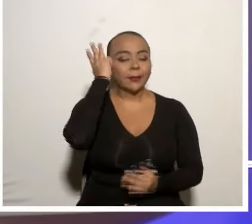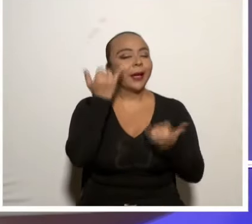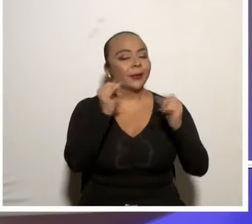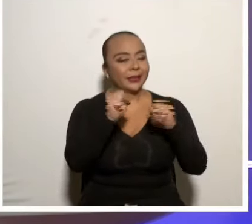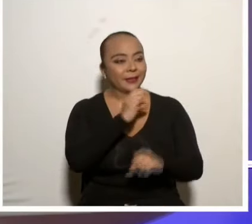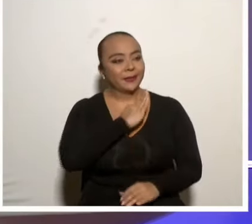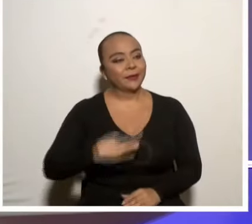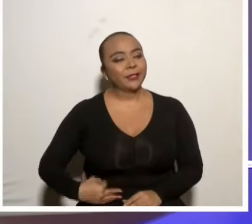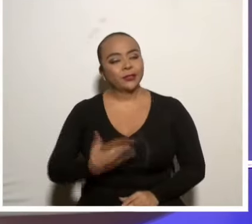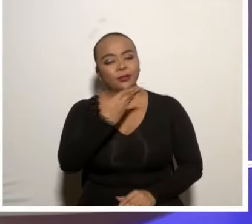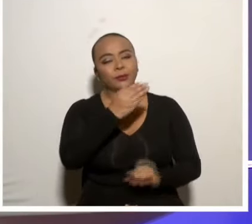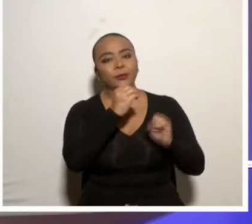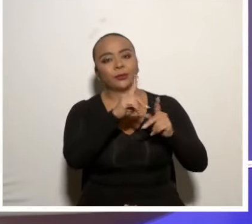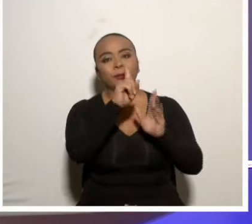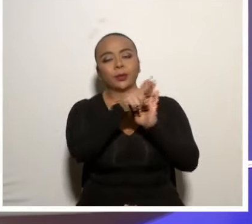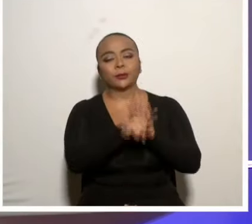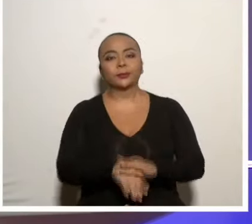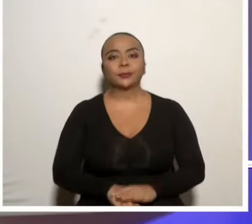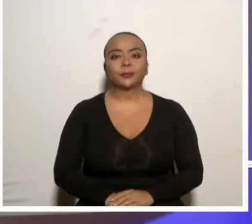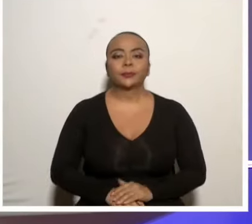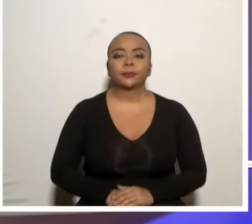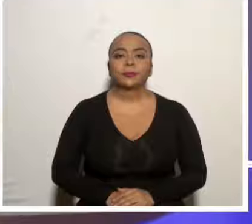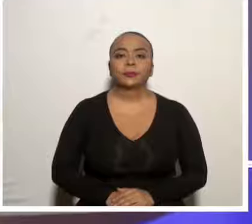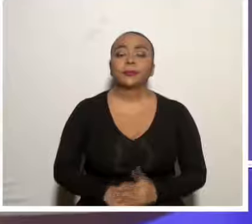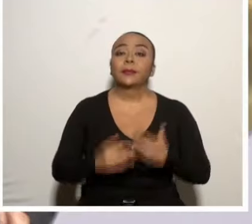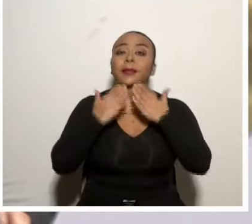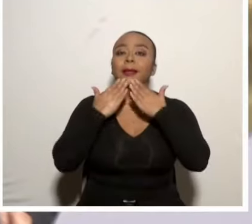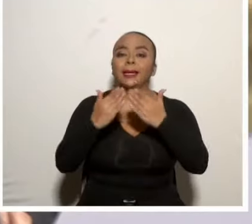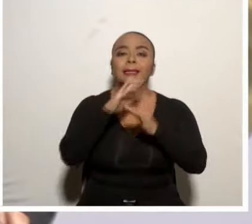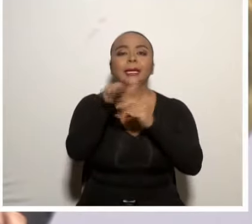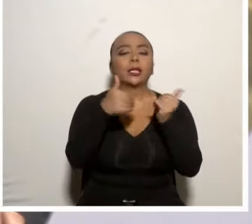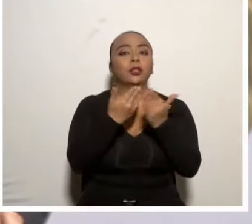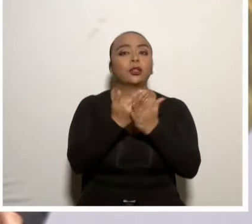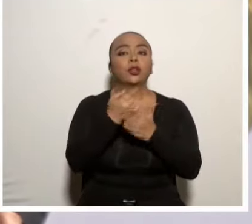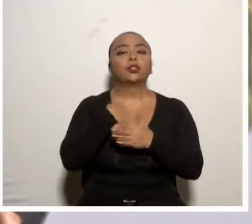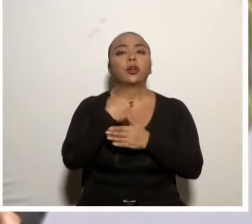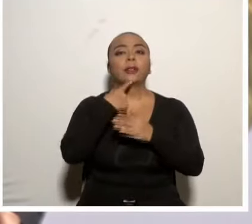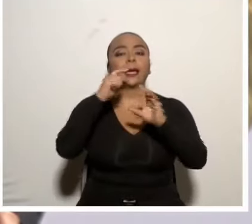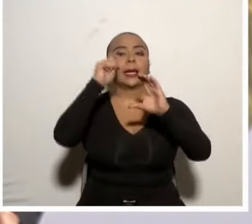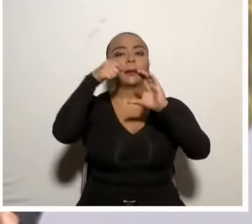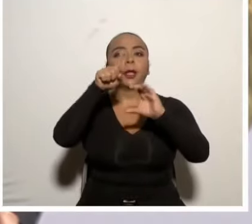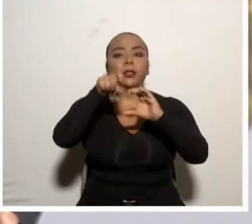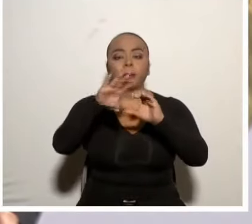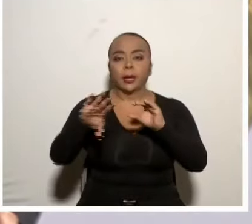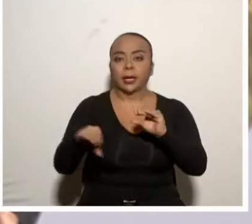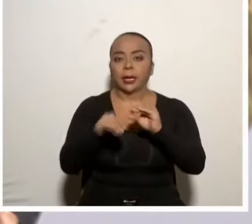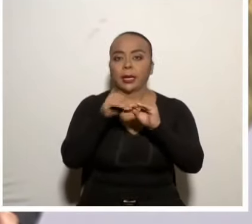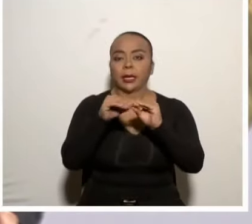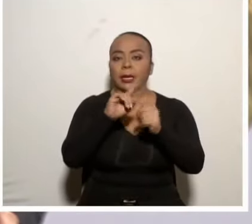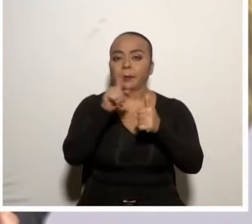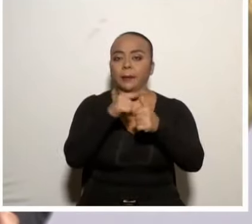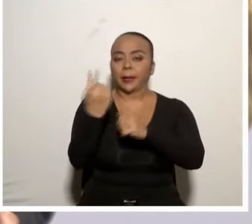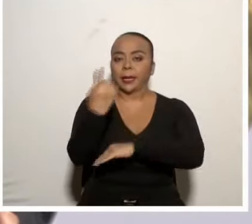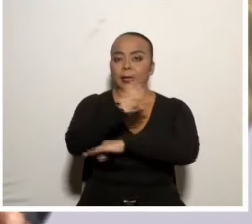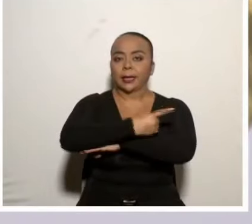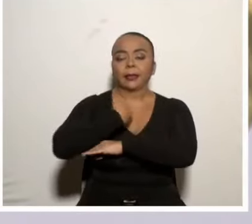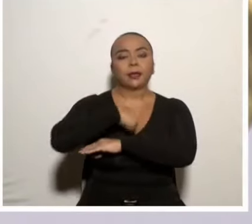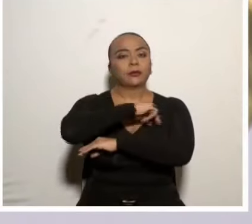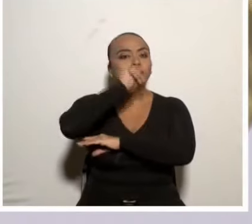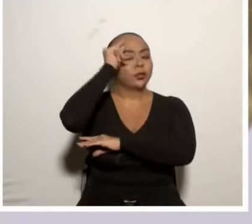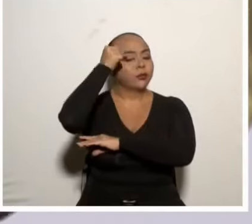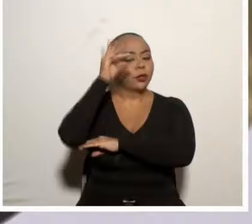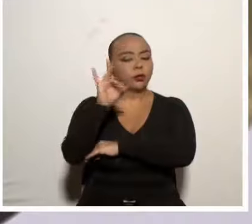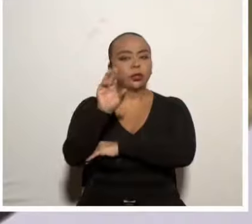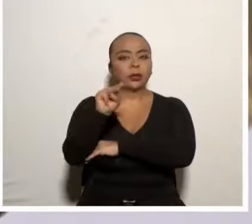sí, don Fabricio, su turno en un minuto. Gracias. A todo lo que mencioné en el video, tengo que agregar que en el primer día de nuestro gobierno, el